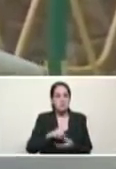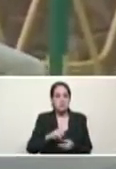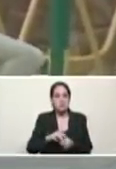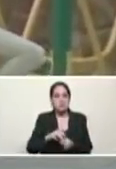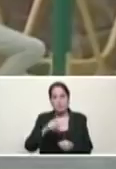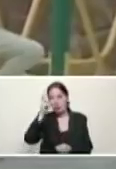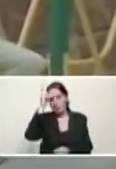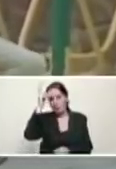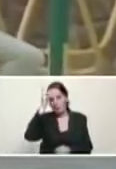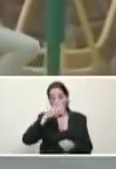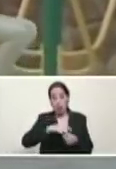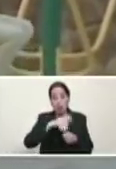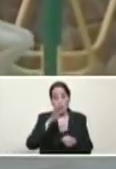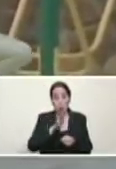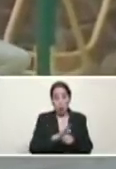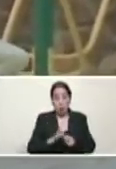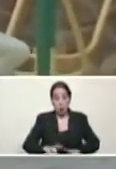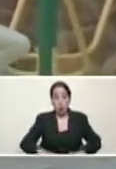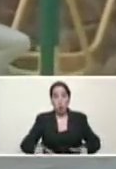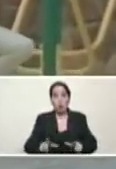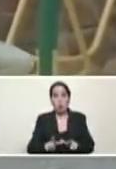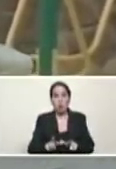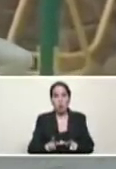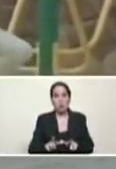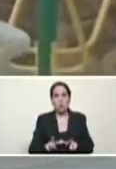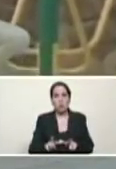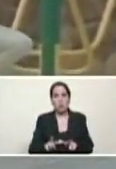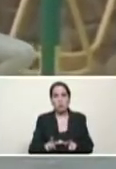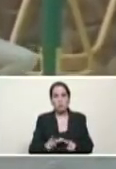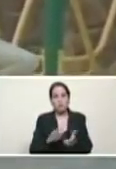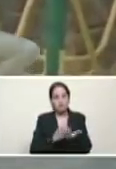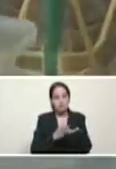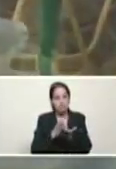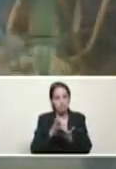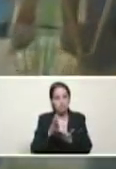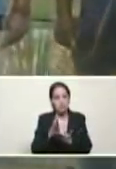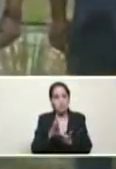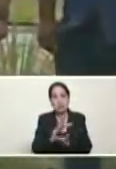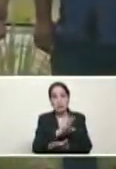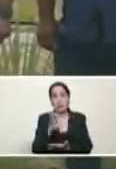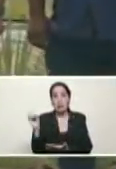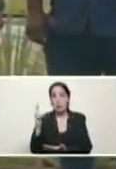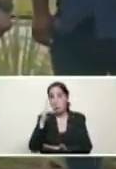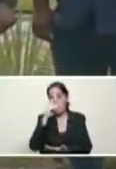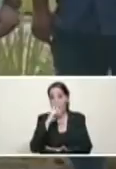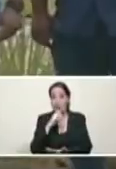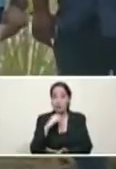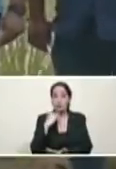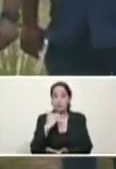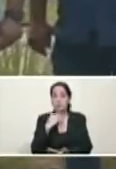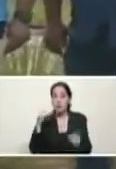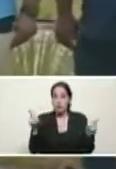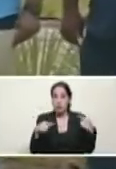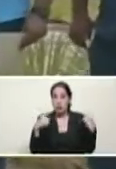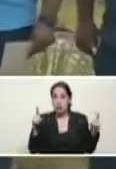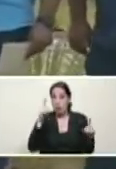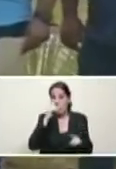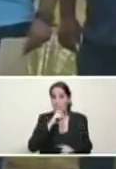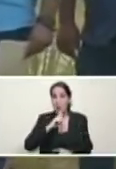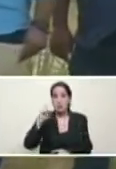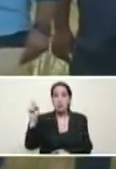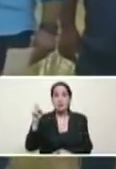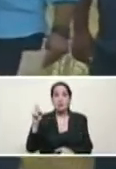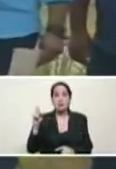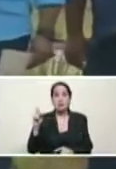Venezuela, Coro, bueno, rumbo a cumplir sus 500 años, presidente, y en nombre de mi pueblo